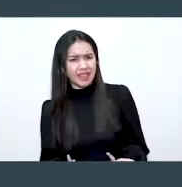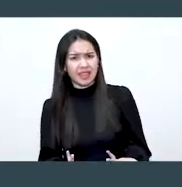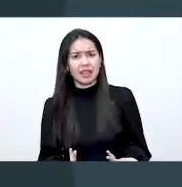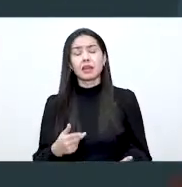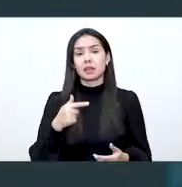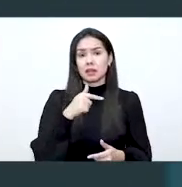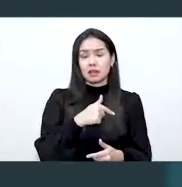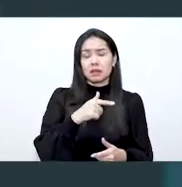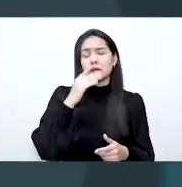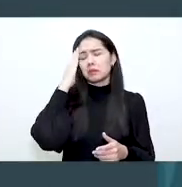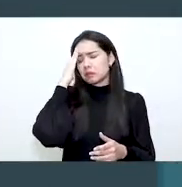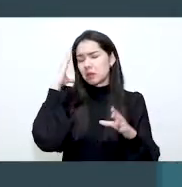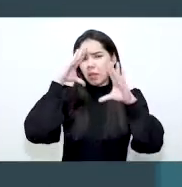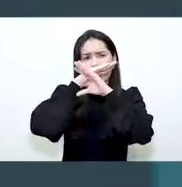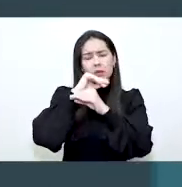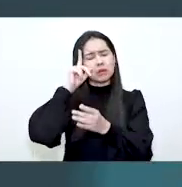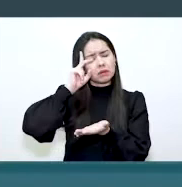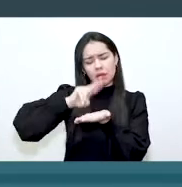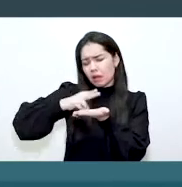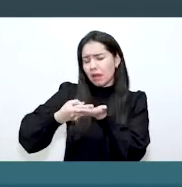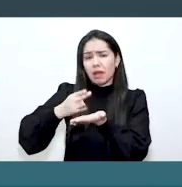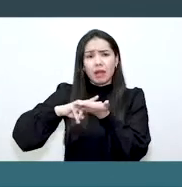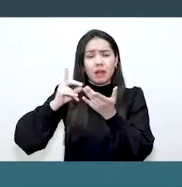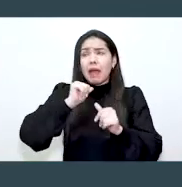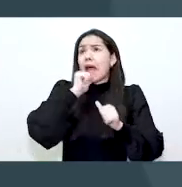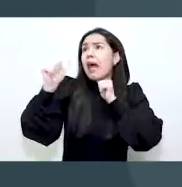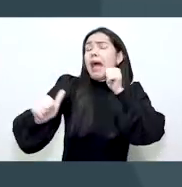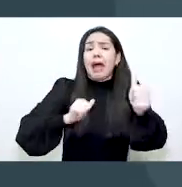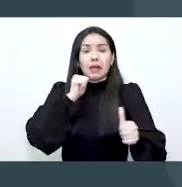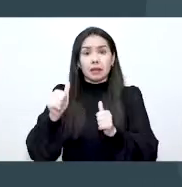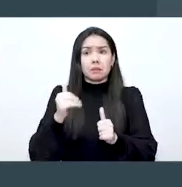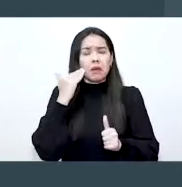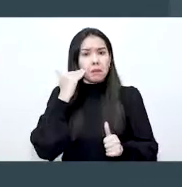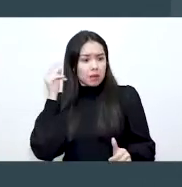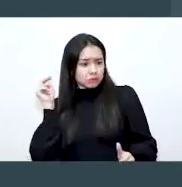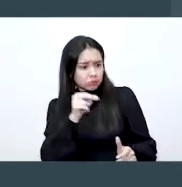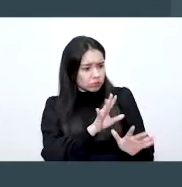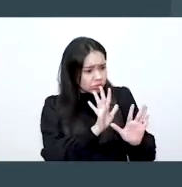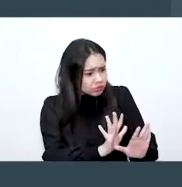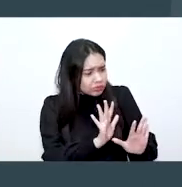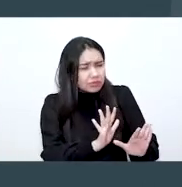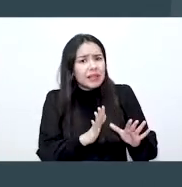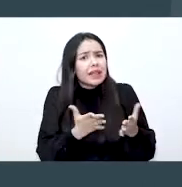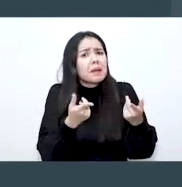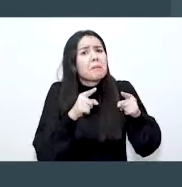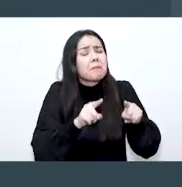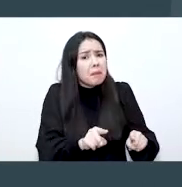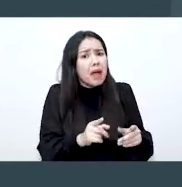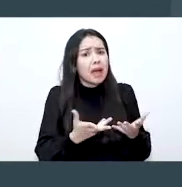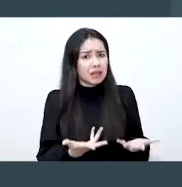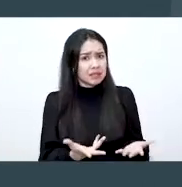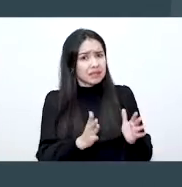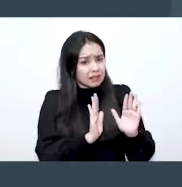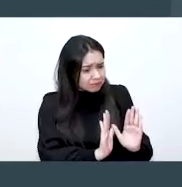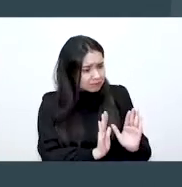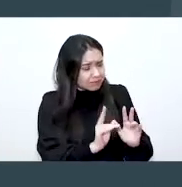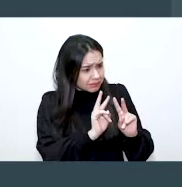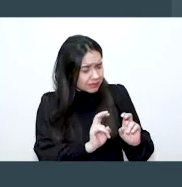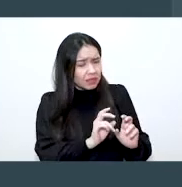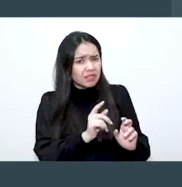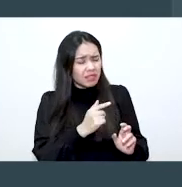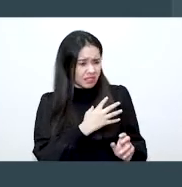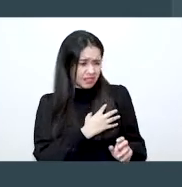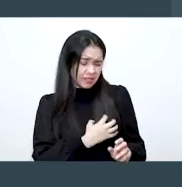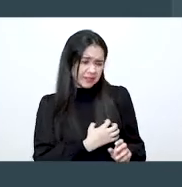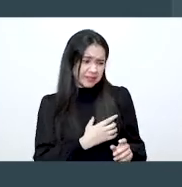noche, José tuvo pesadillas y despertó gritando. Su mamá lo tranquilizó y logró que le cuente. Aunque ella